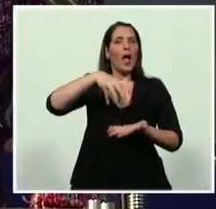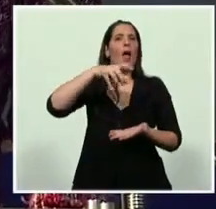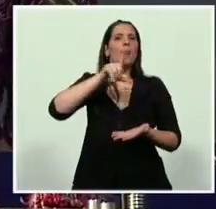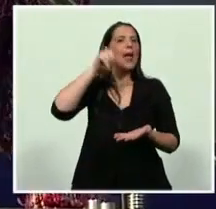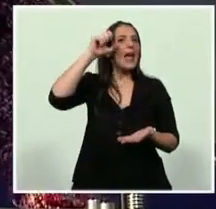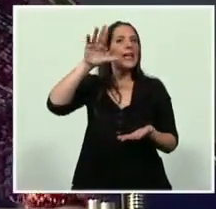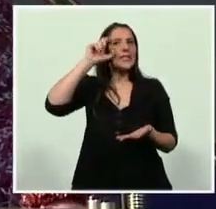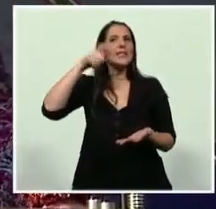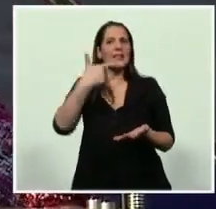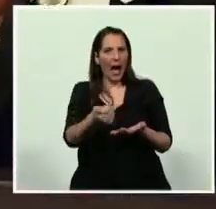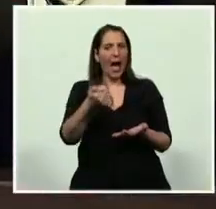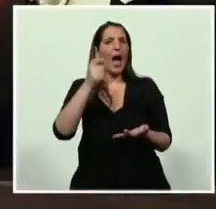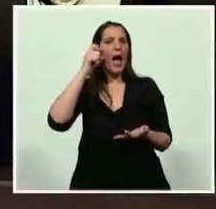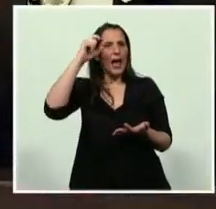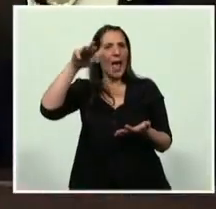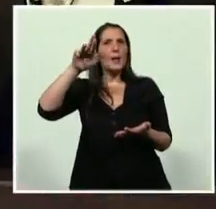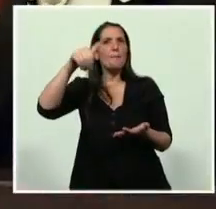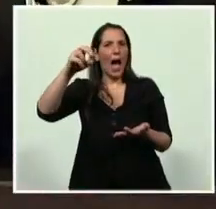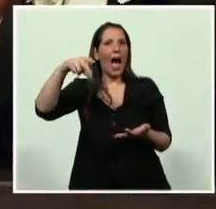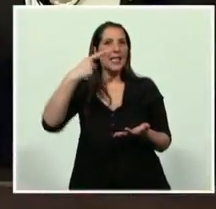Materno Infantil.